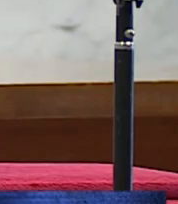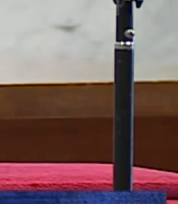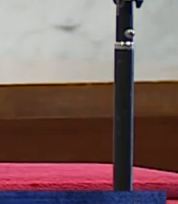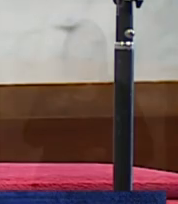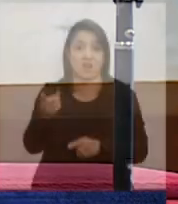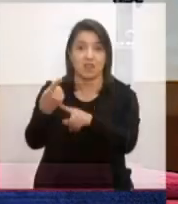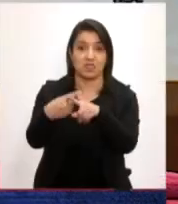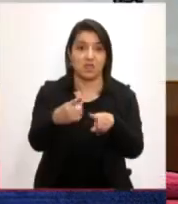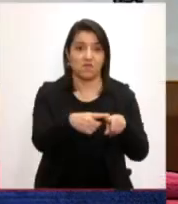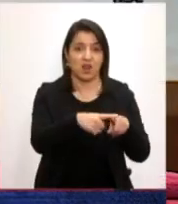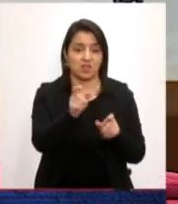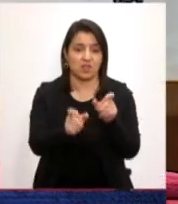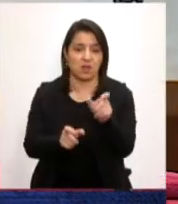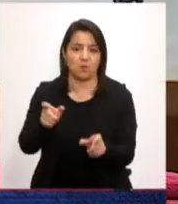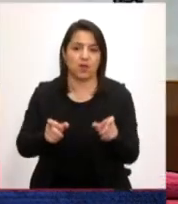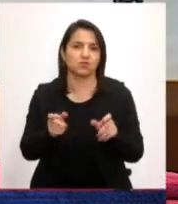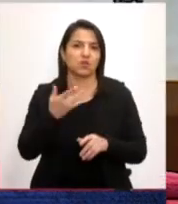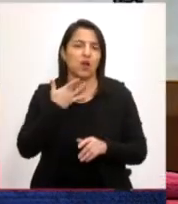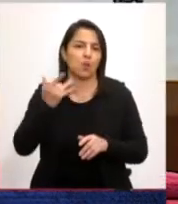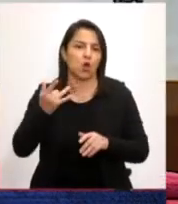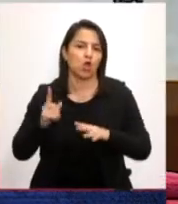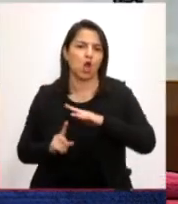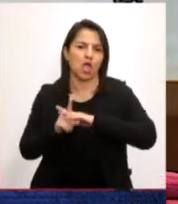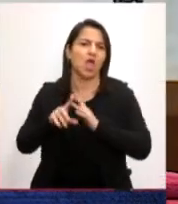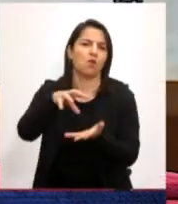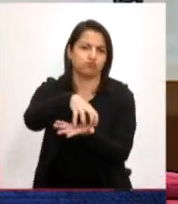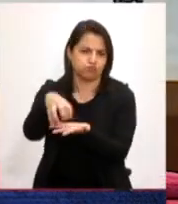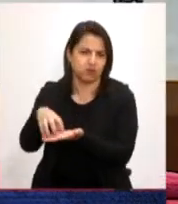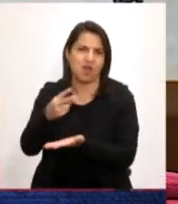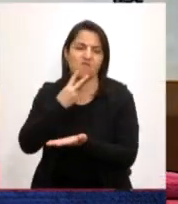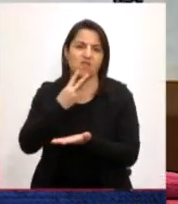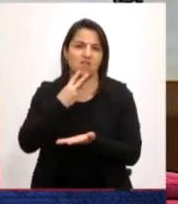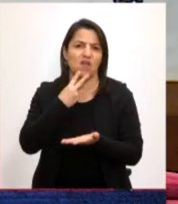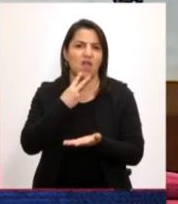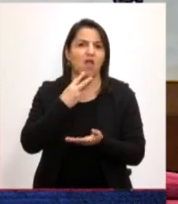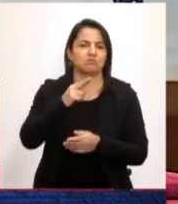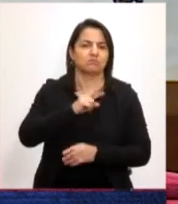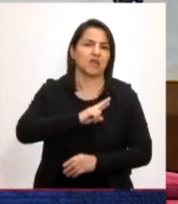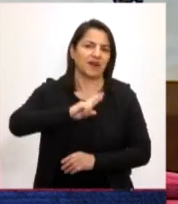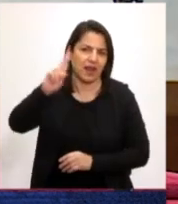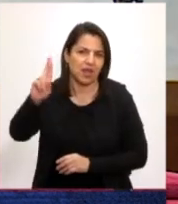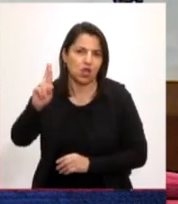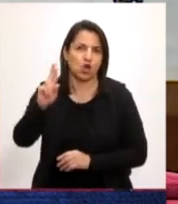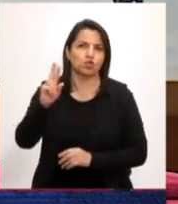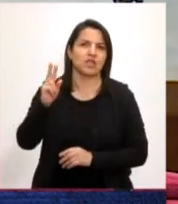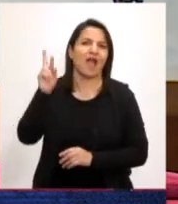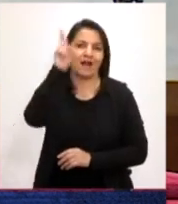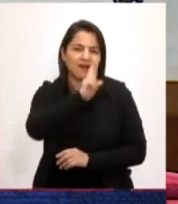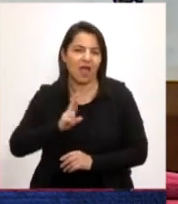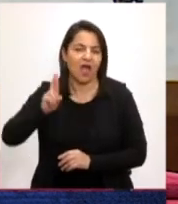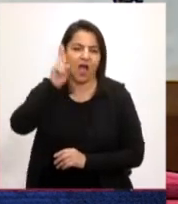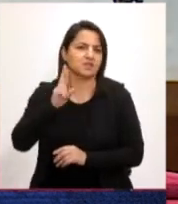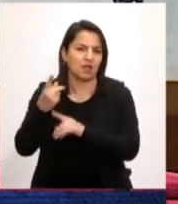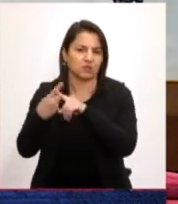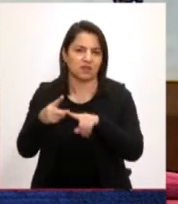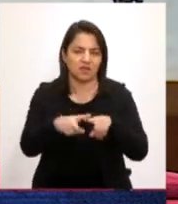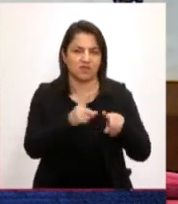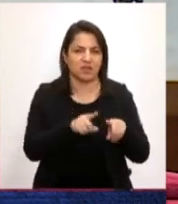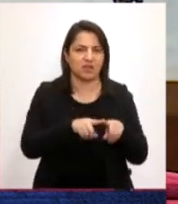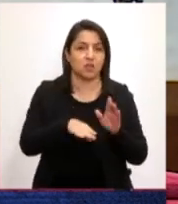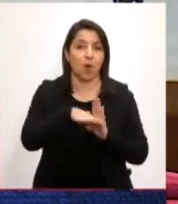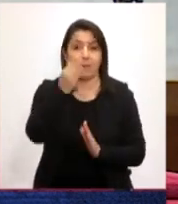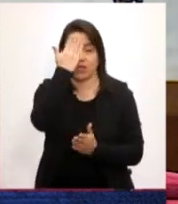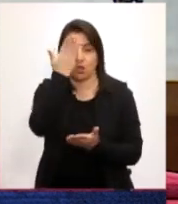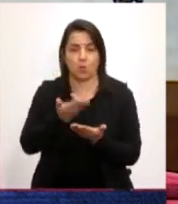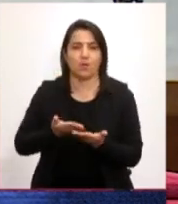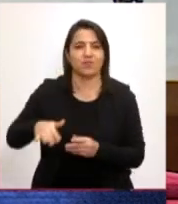distintos, ya sea por orígenes territoriales, de clase, de etnias, religiosas, o más comúnmente por nuestras precisamente